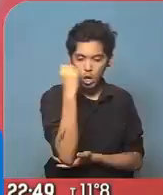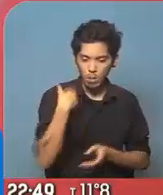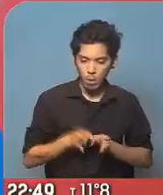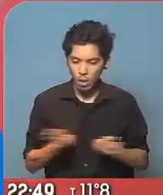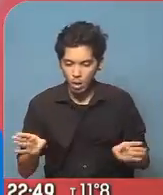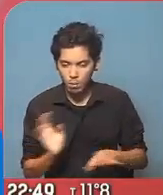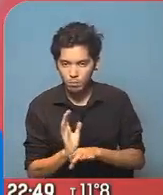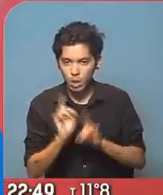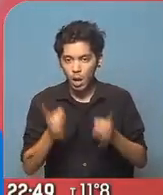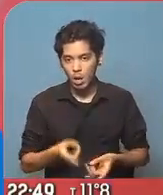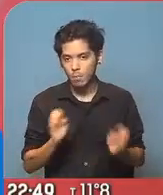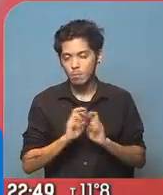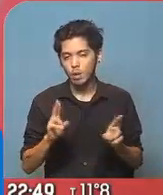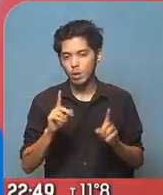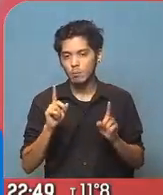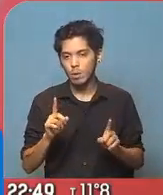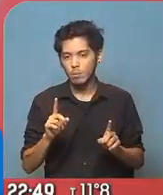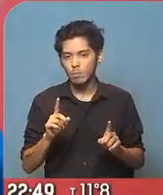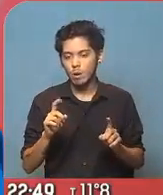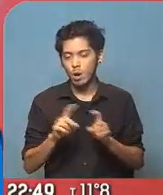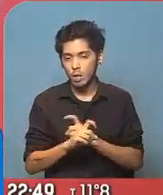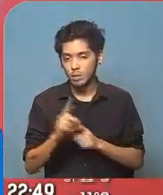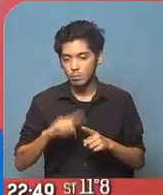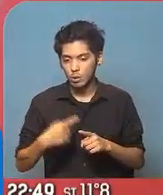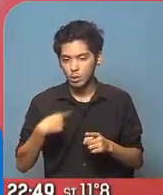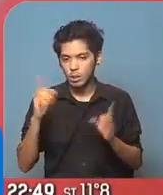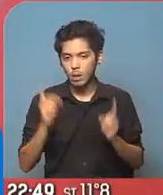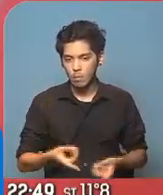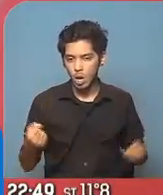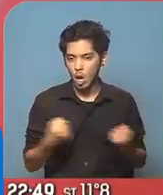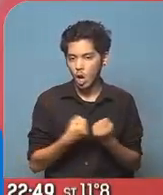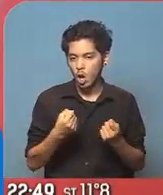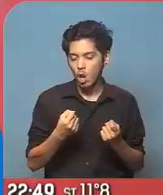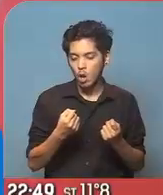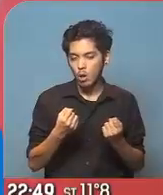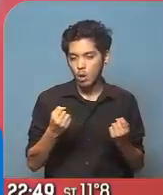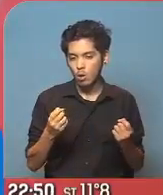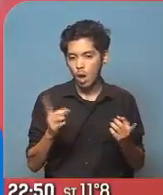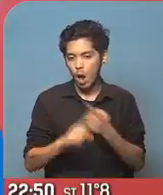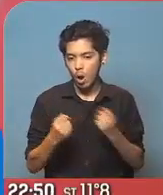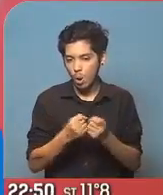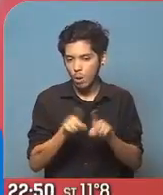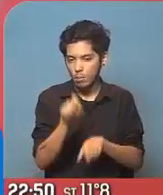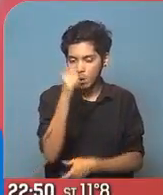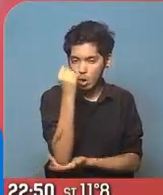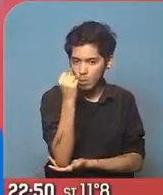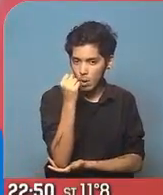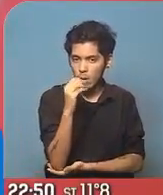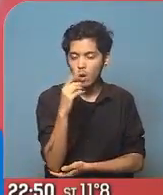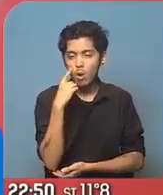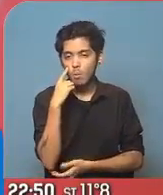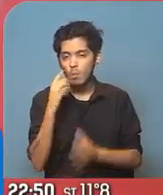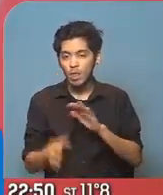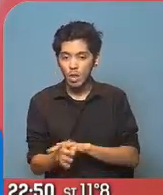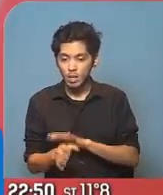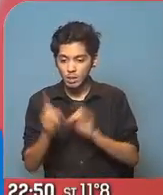política arrastró también la economía. Y un punto más con respecto al conflicto. Habría que ver, Bolsonaro también apoyó la intervención